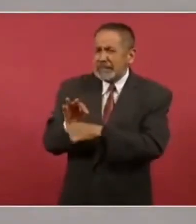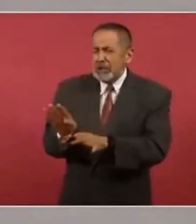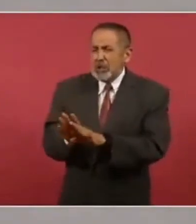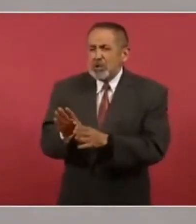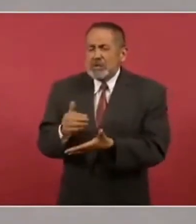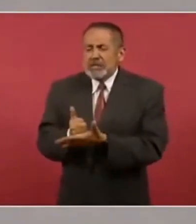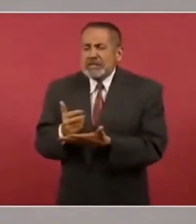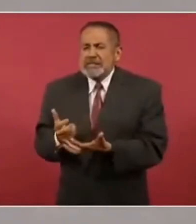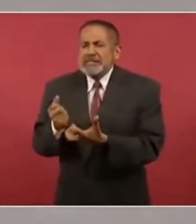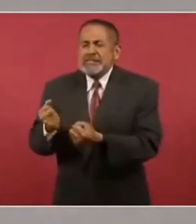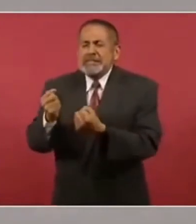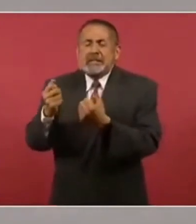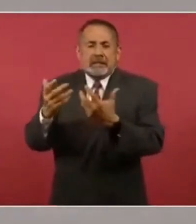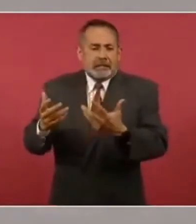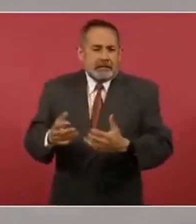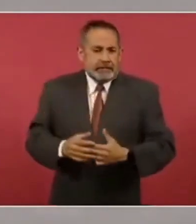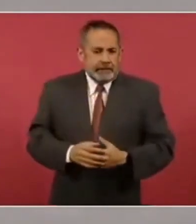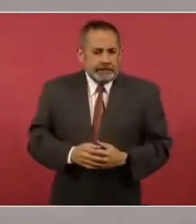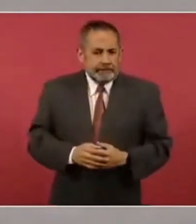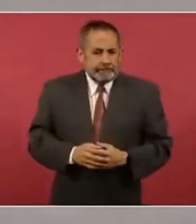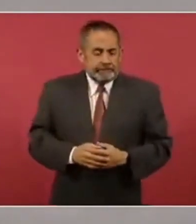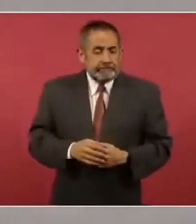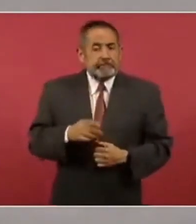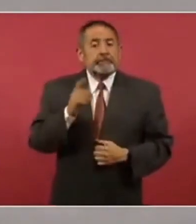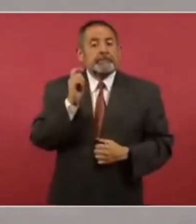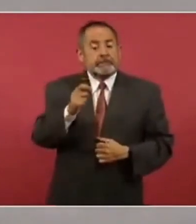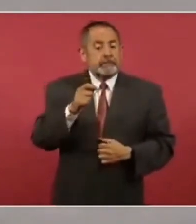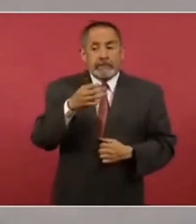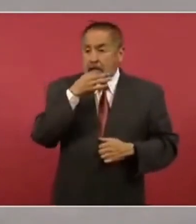Para los jóvenes que